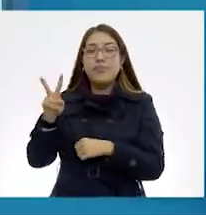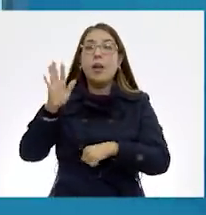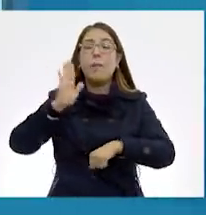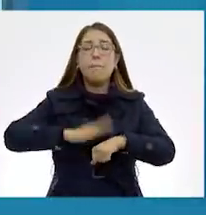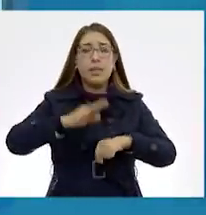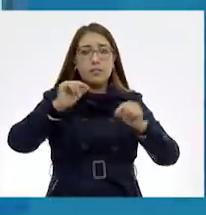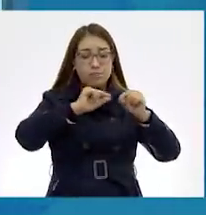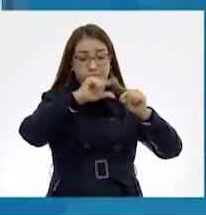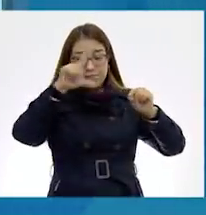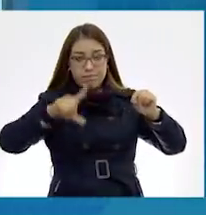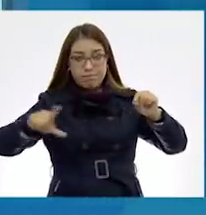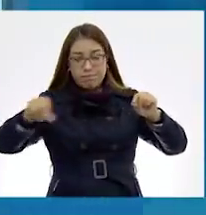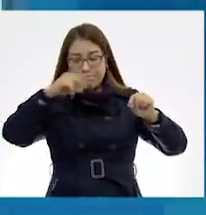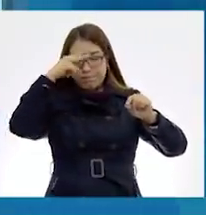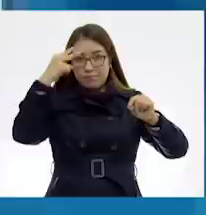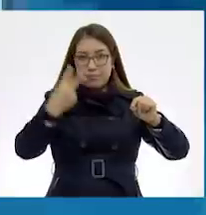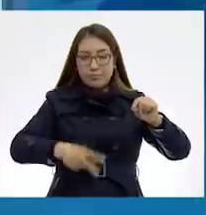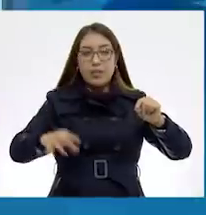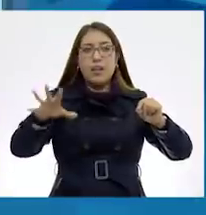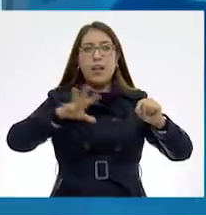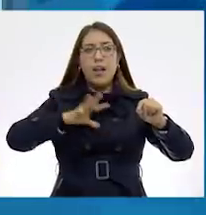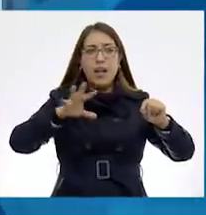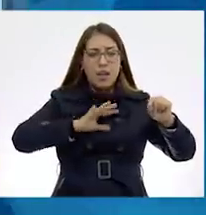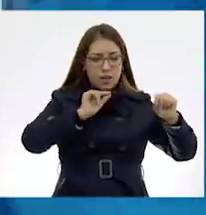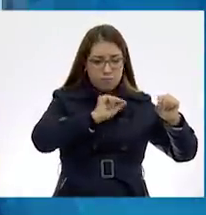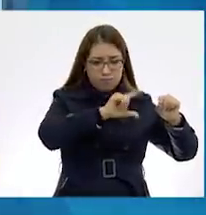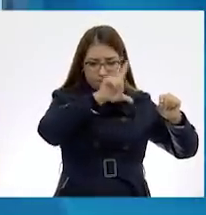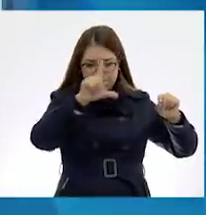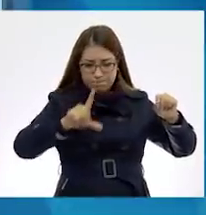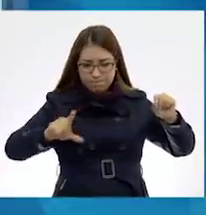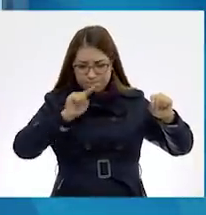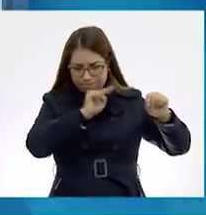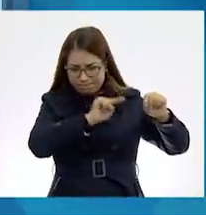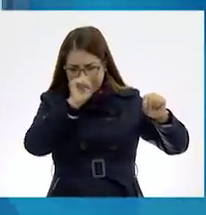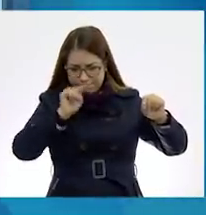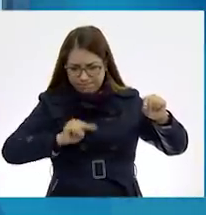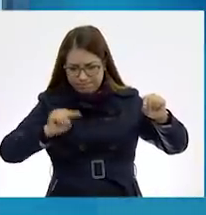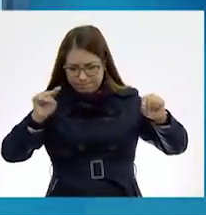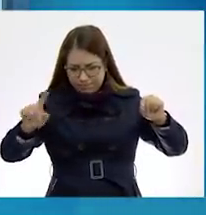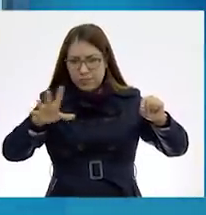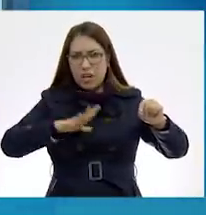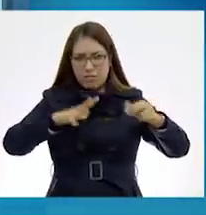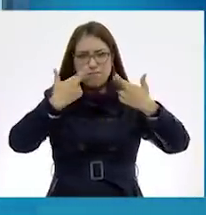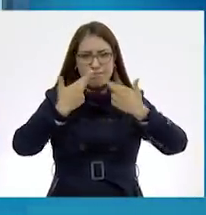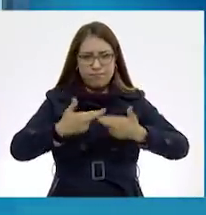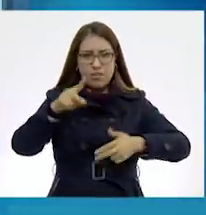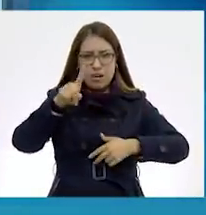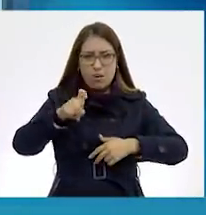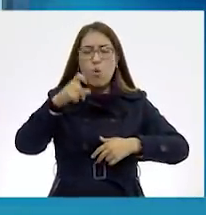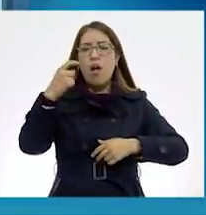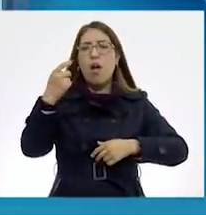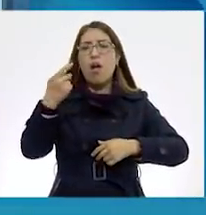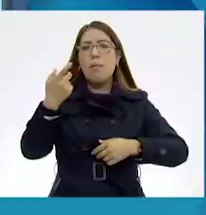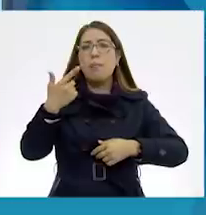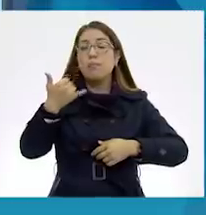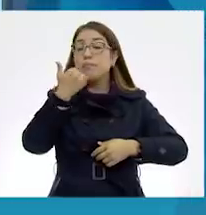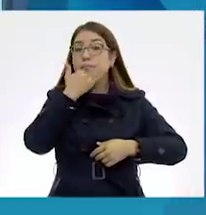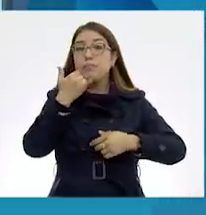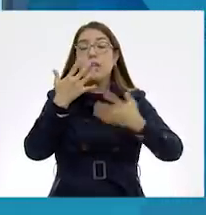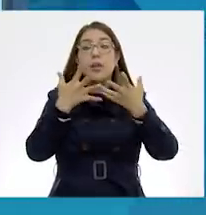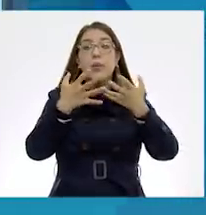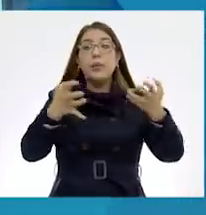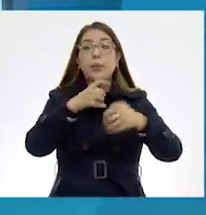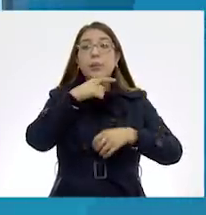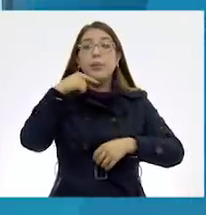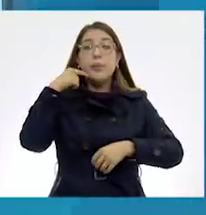territorio nacional es zona de recarga, representada con el color café. Las